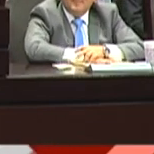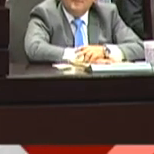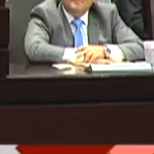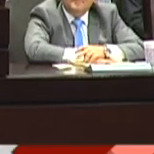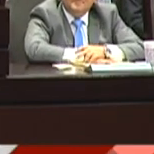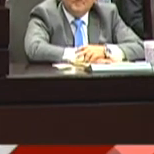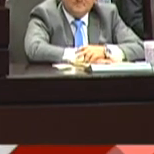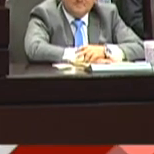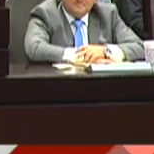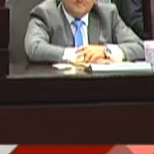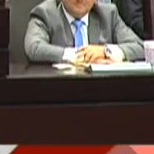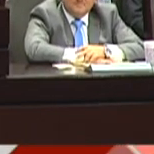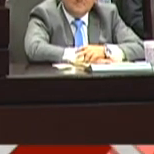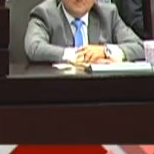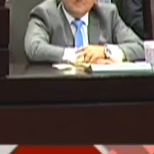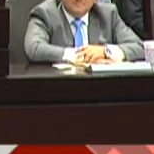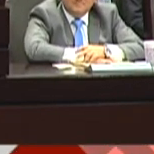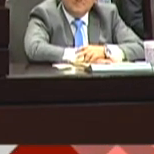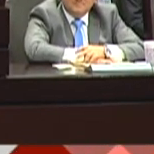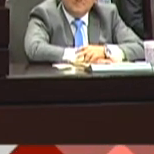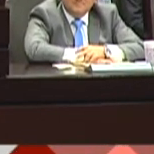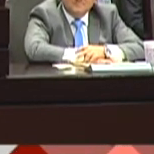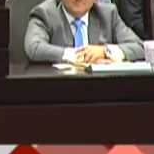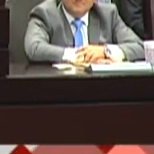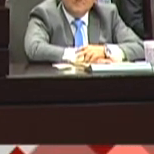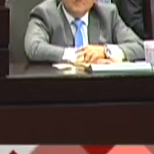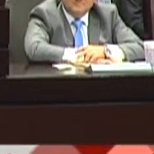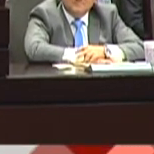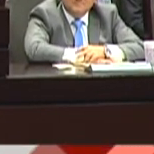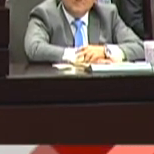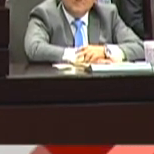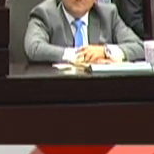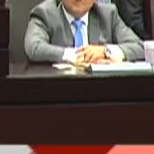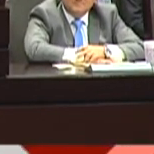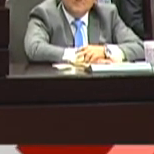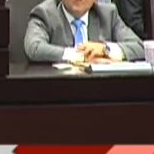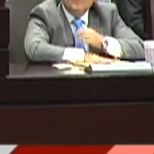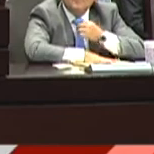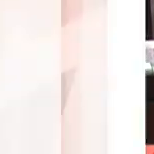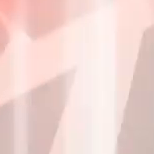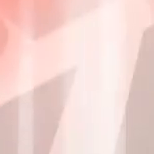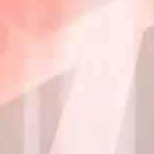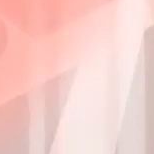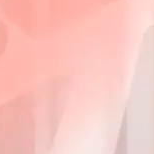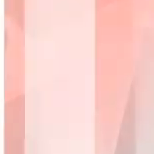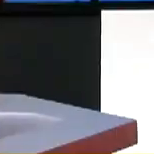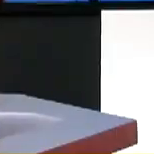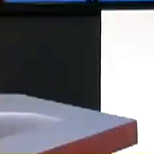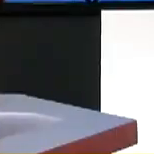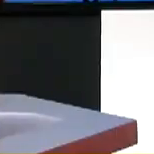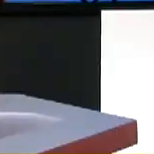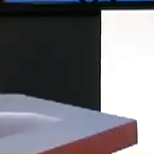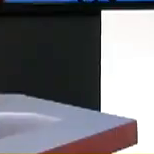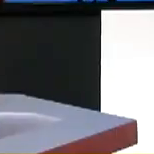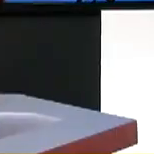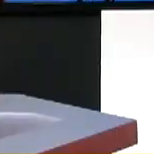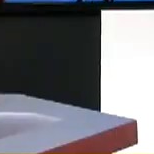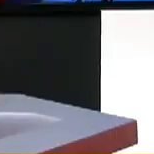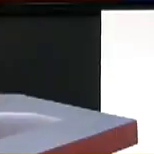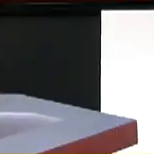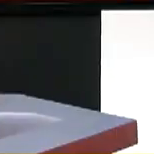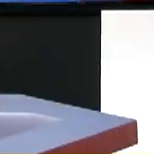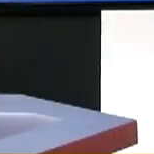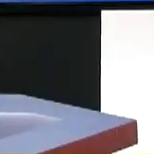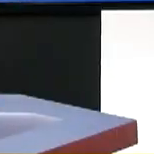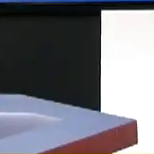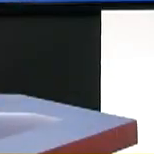exterior, ha fortalecido sus relaciones con las naciones y las distintas regiones del mundo. La Fiscalía Especializada